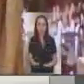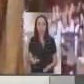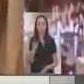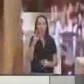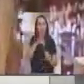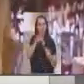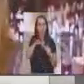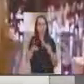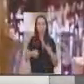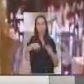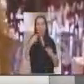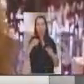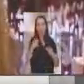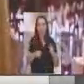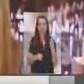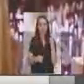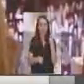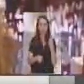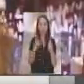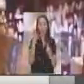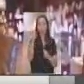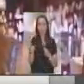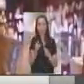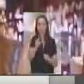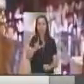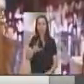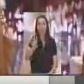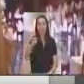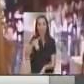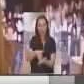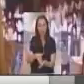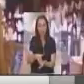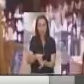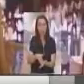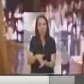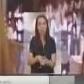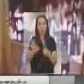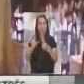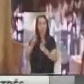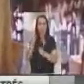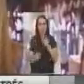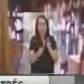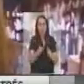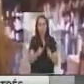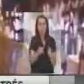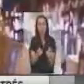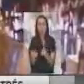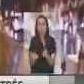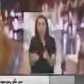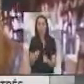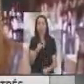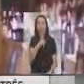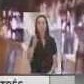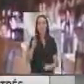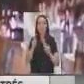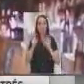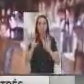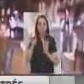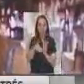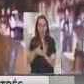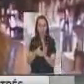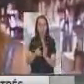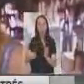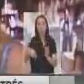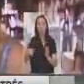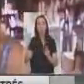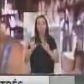opciones de cena, una para cuatro personas, que son de 74 mil pesos, para seis personas, por un valor de 110 mil pesos, y